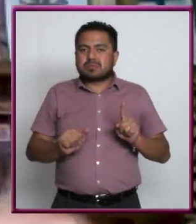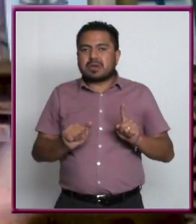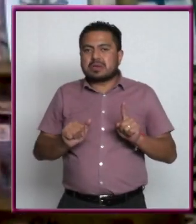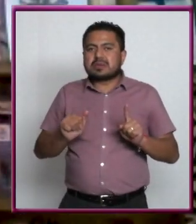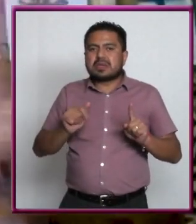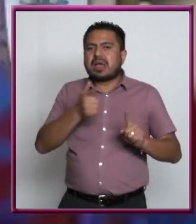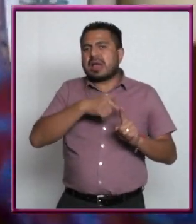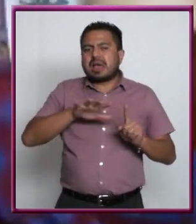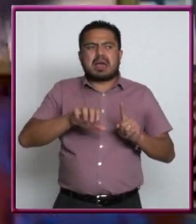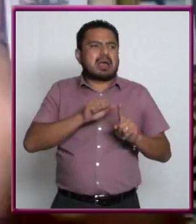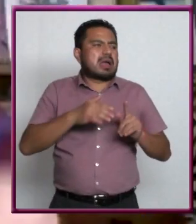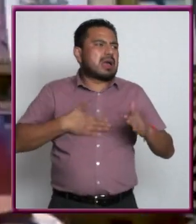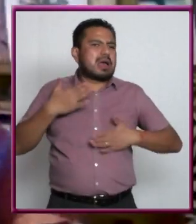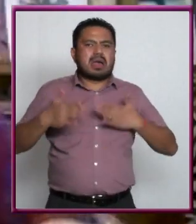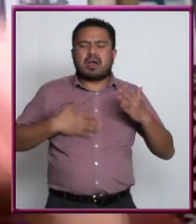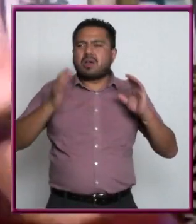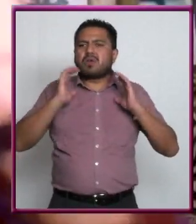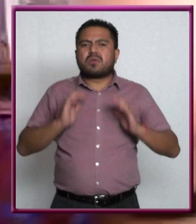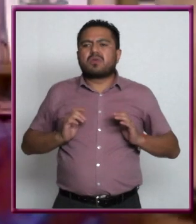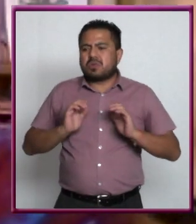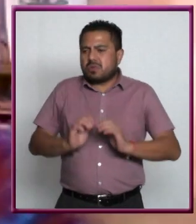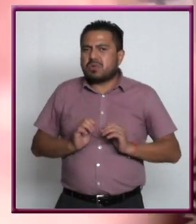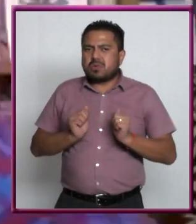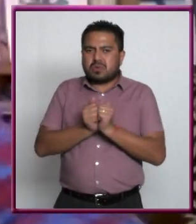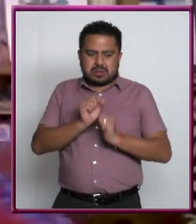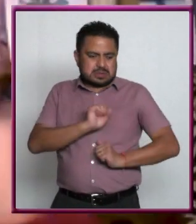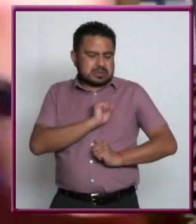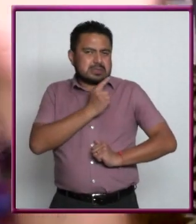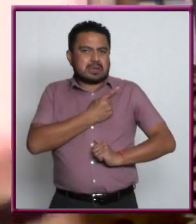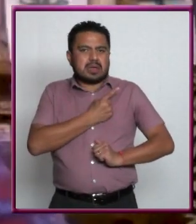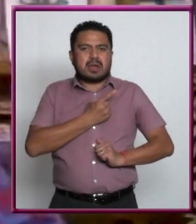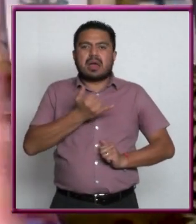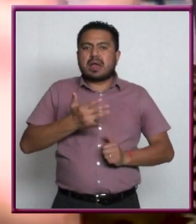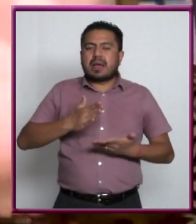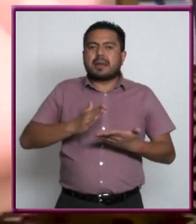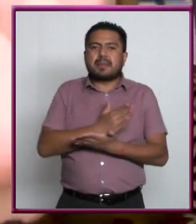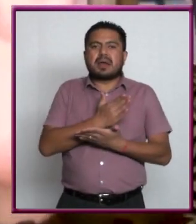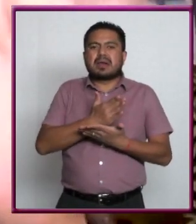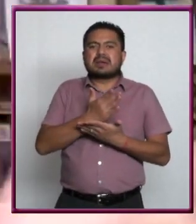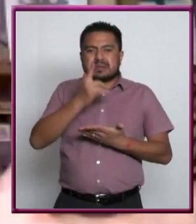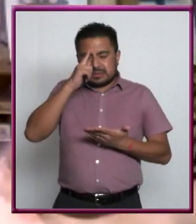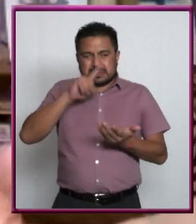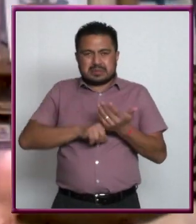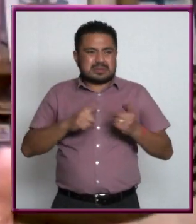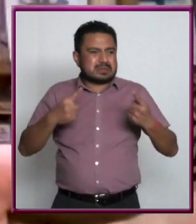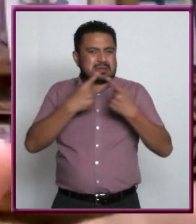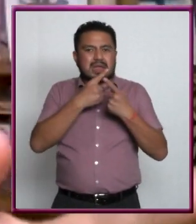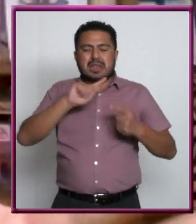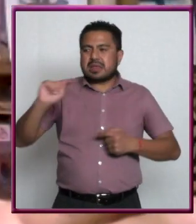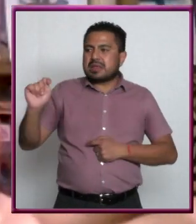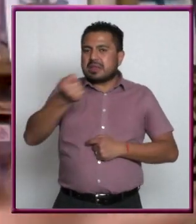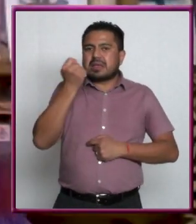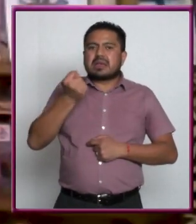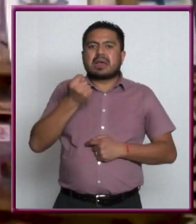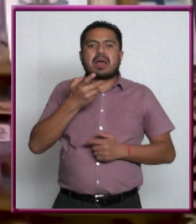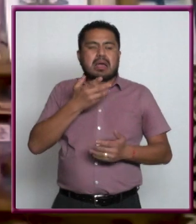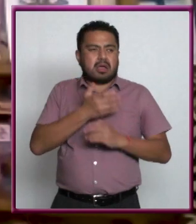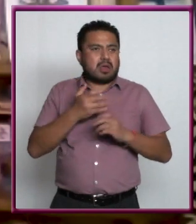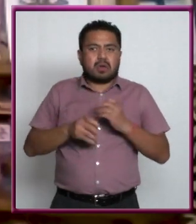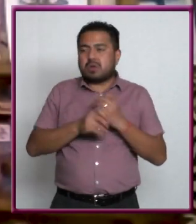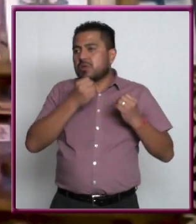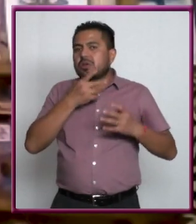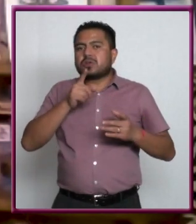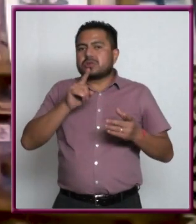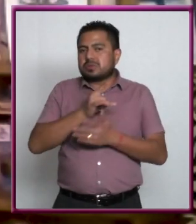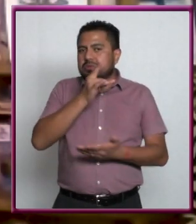después a darle alegría al cuerpo, a cuidar a nuestra salud, a explotar la tecnología, que en realidad tiene cosas